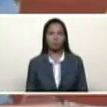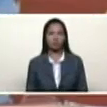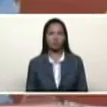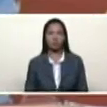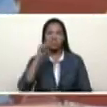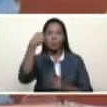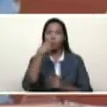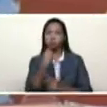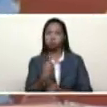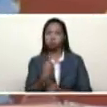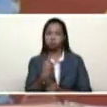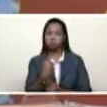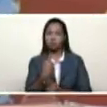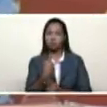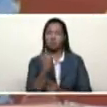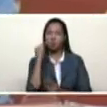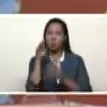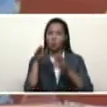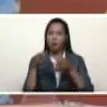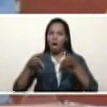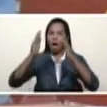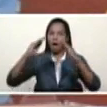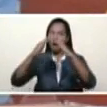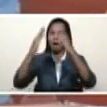Después dice de una mansión.